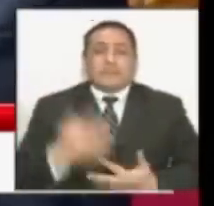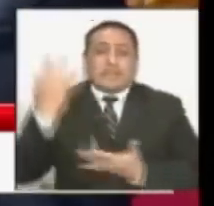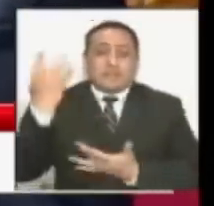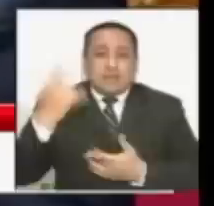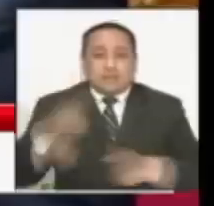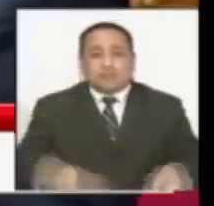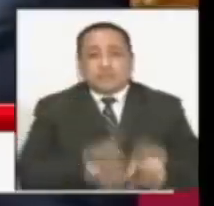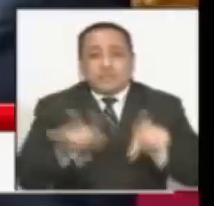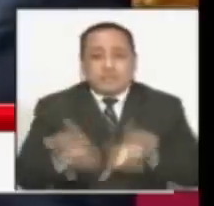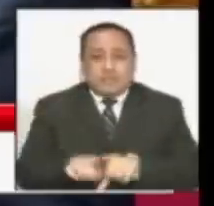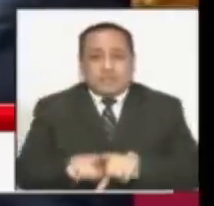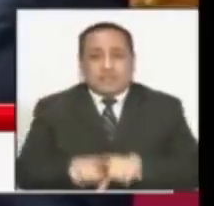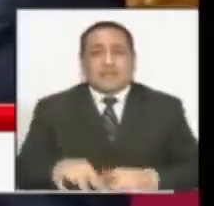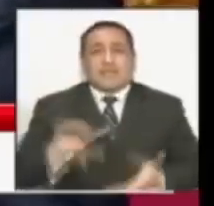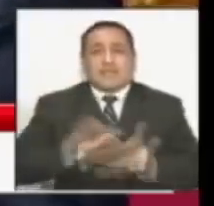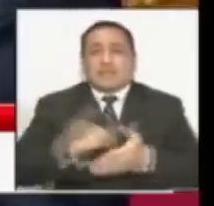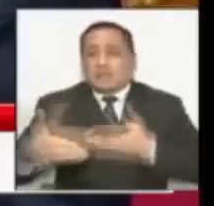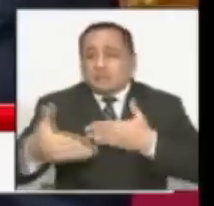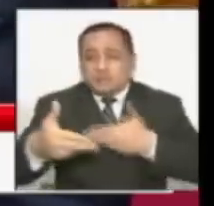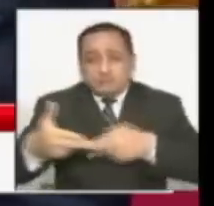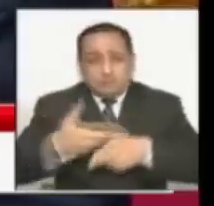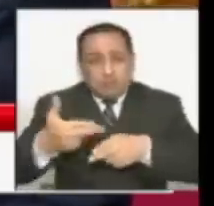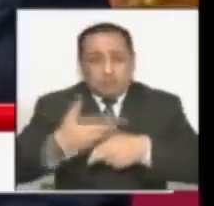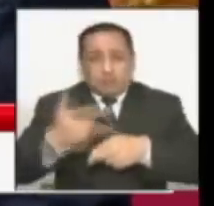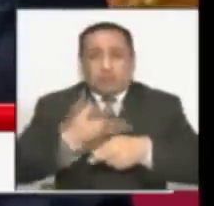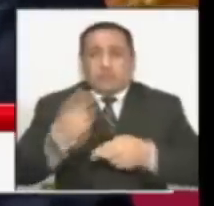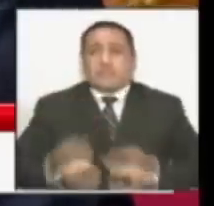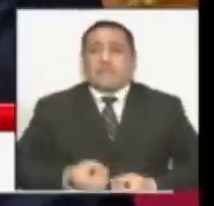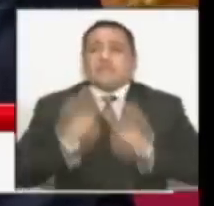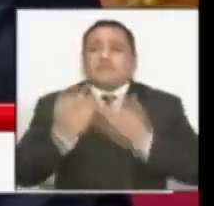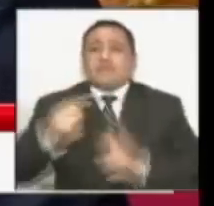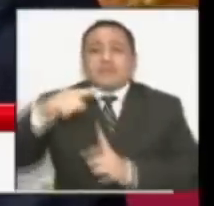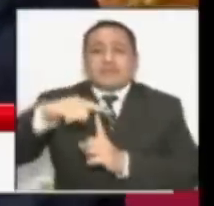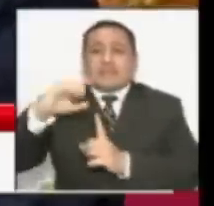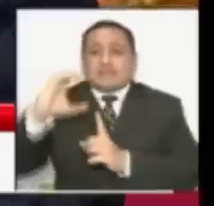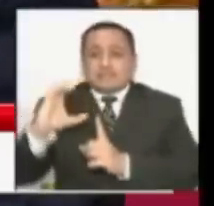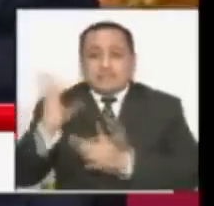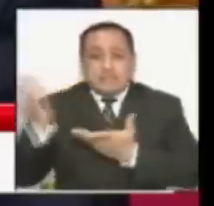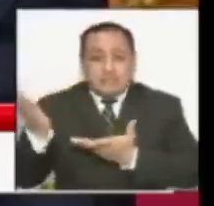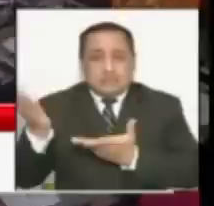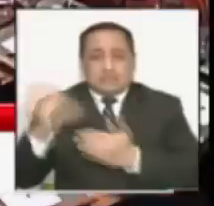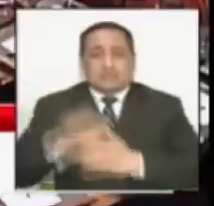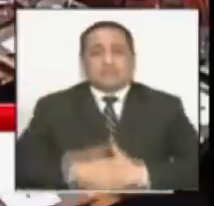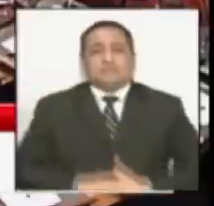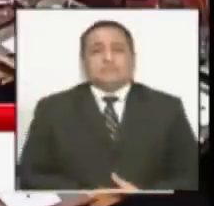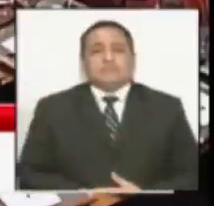Esperamos también que el próximo pronunciamiento del Tribunal Constitucional